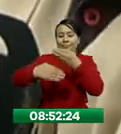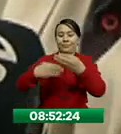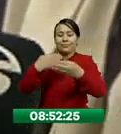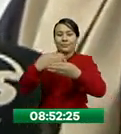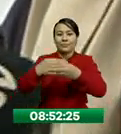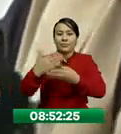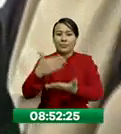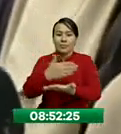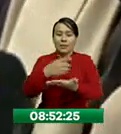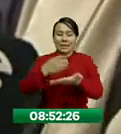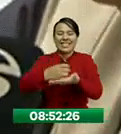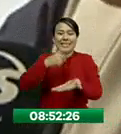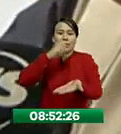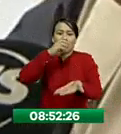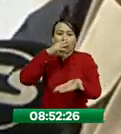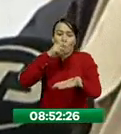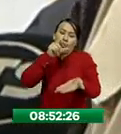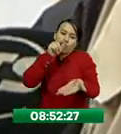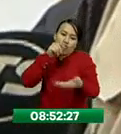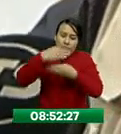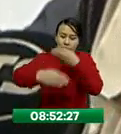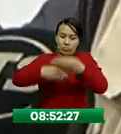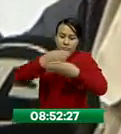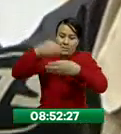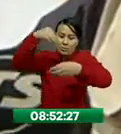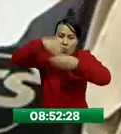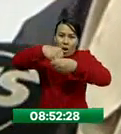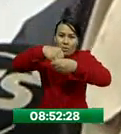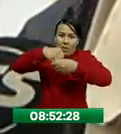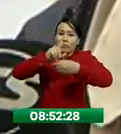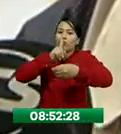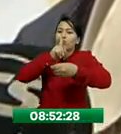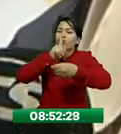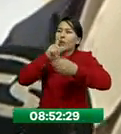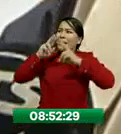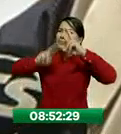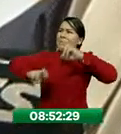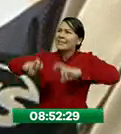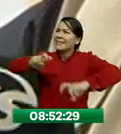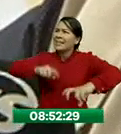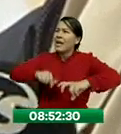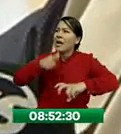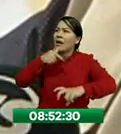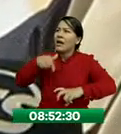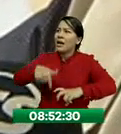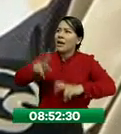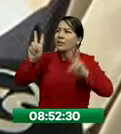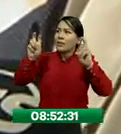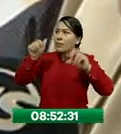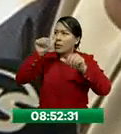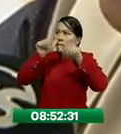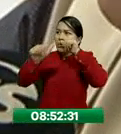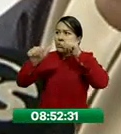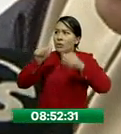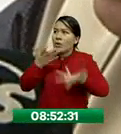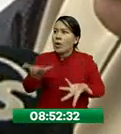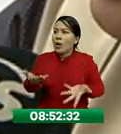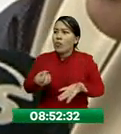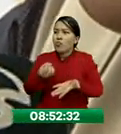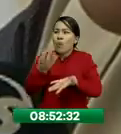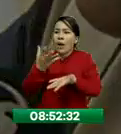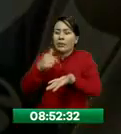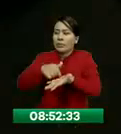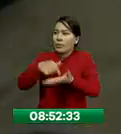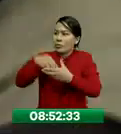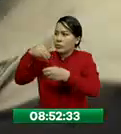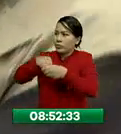como tamales. La policía antinarcóticos investiga de qué sustancia se trataría y cuál es la cantidad exacta.